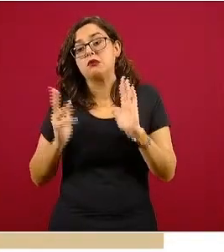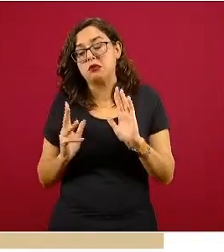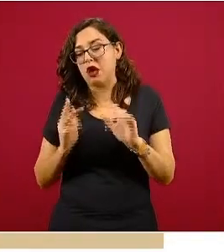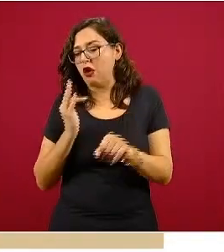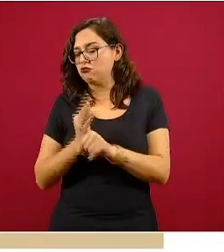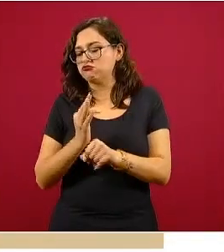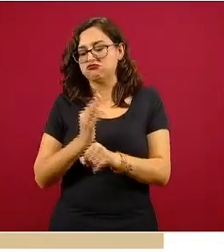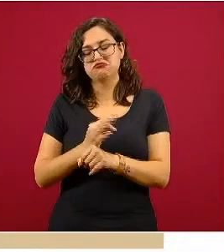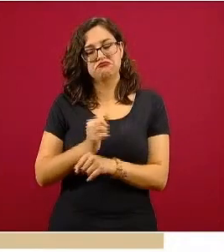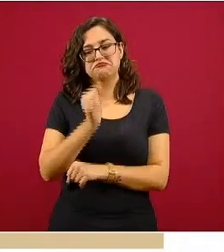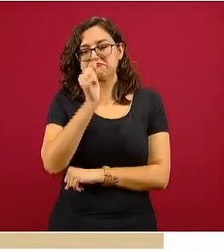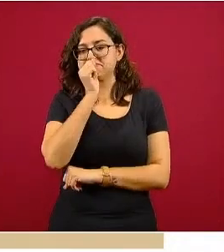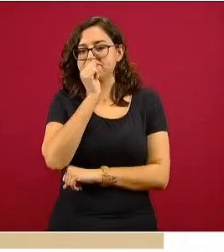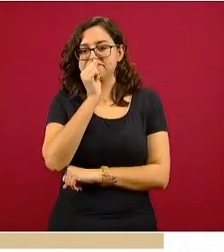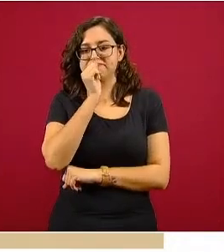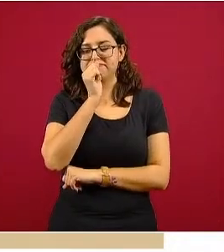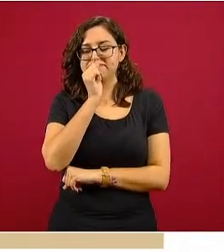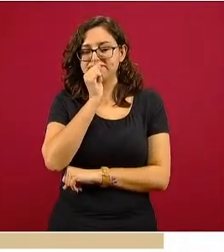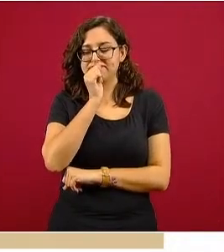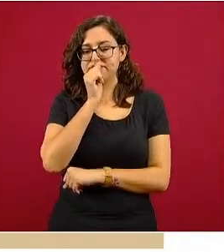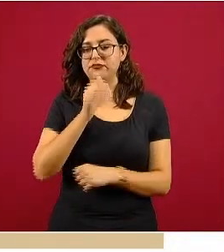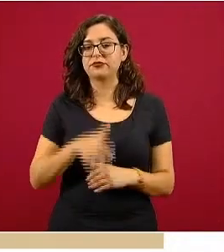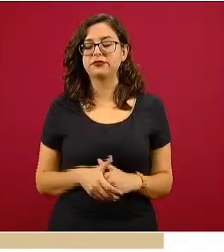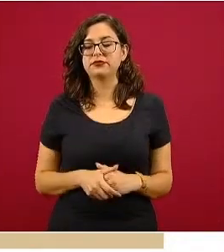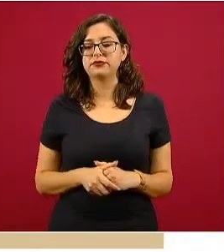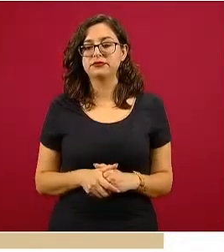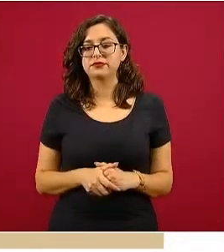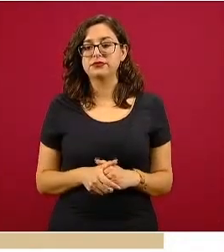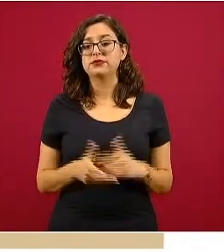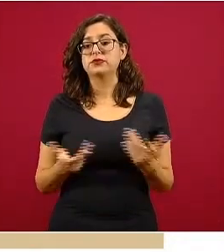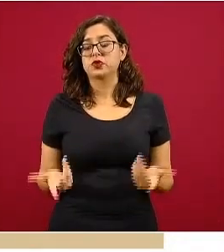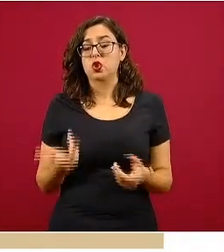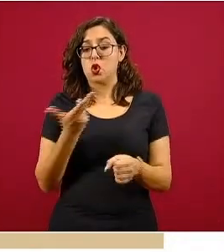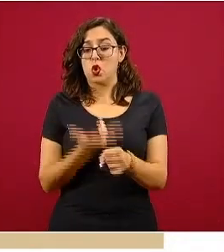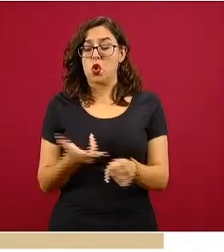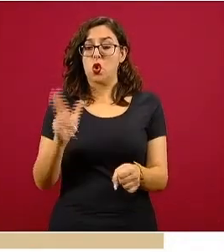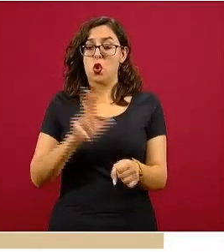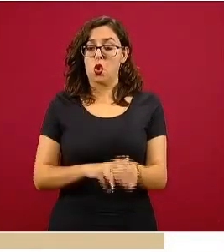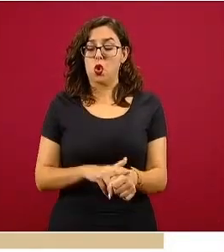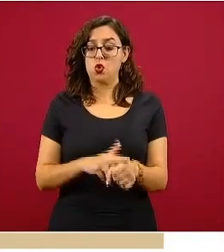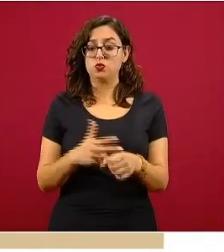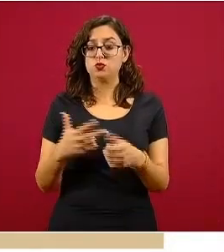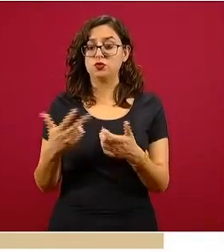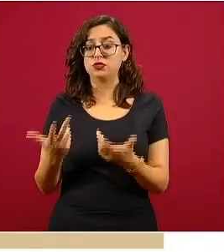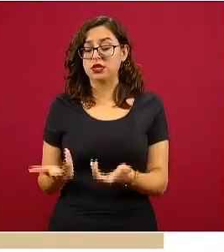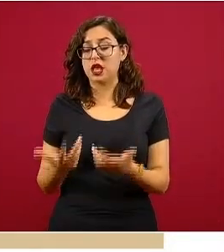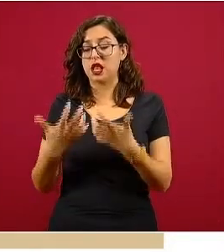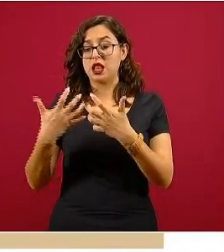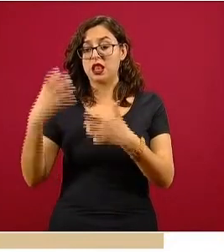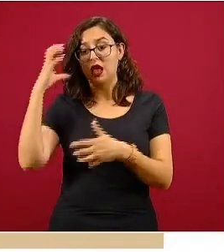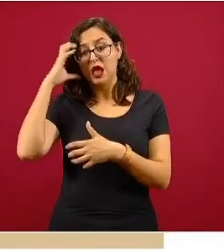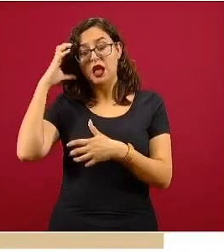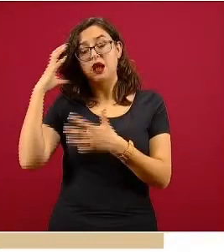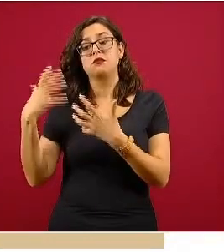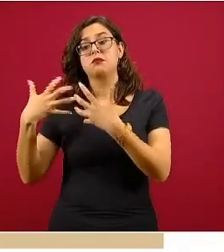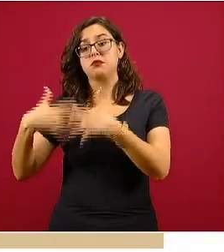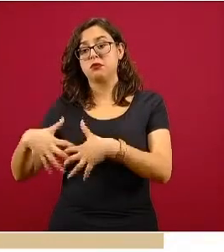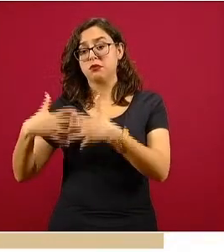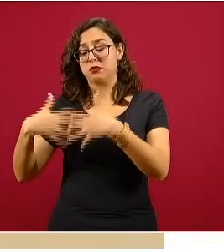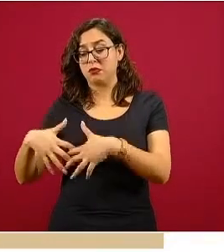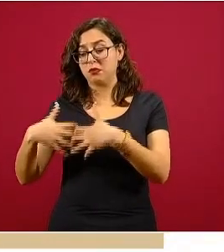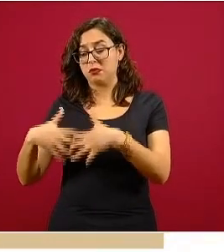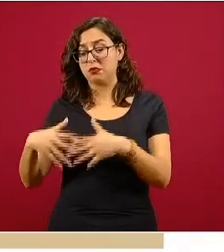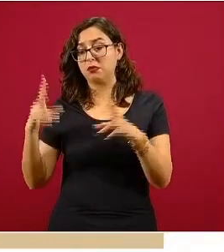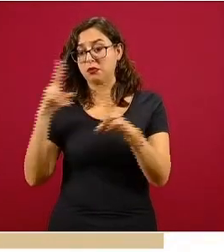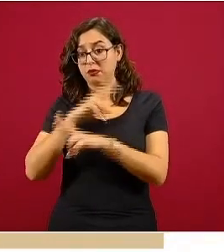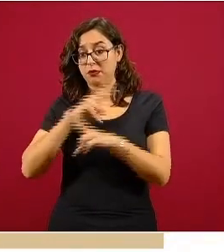por lo pronto todavía está con este comportamiento. Vemos que la ocupación de camas con ventilador, a pesar de que disminuyó en la última semana 7